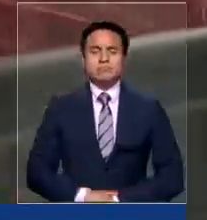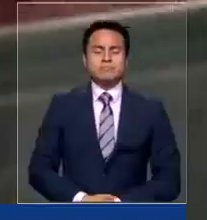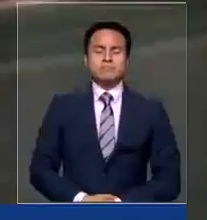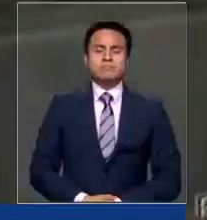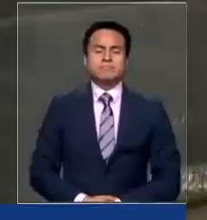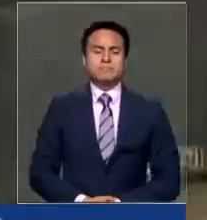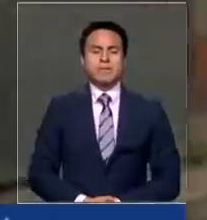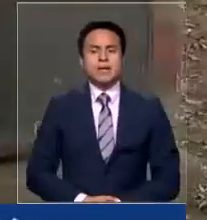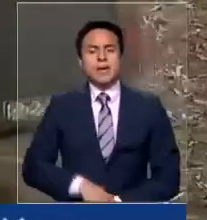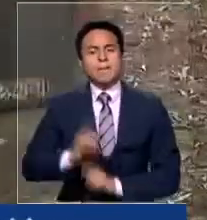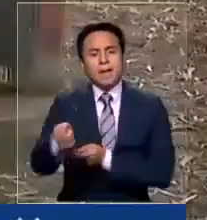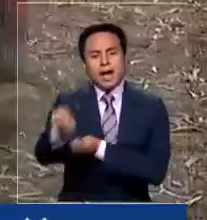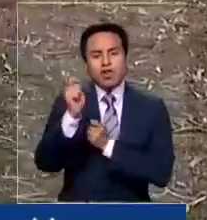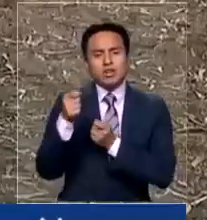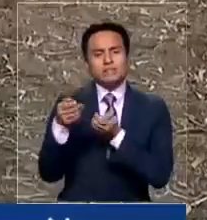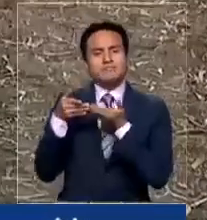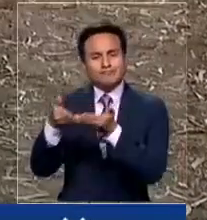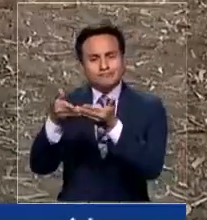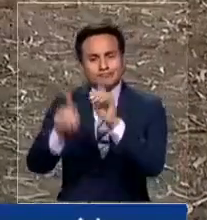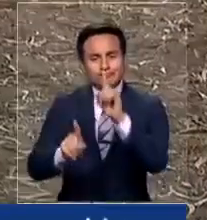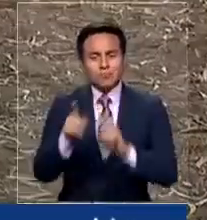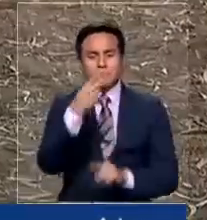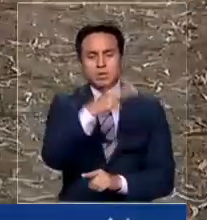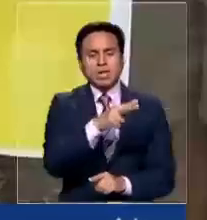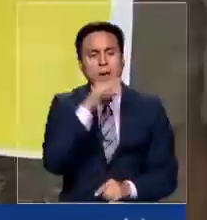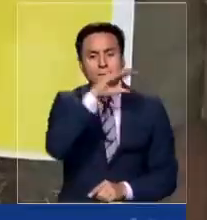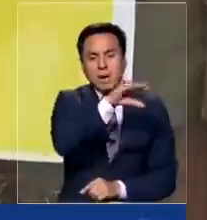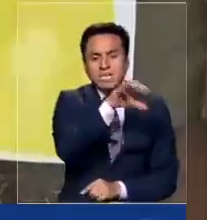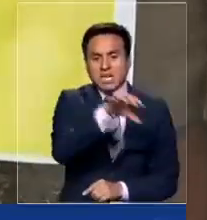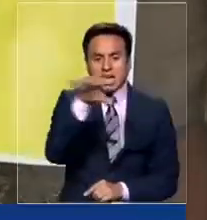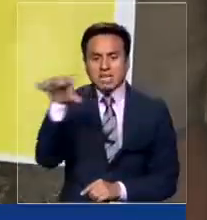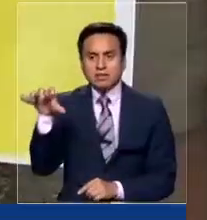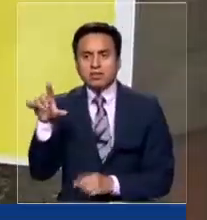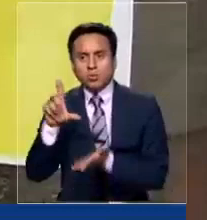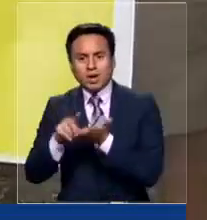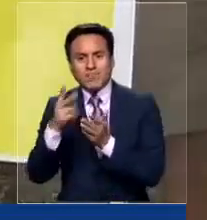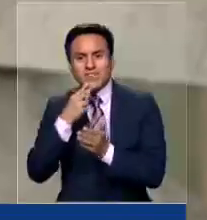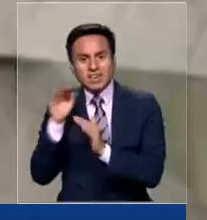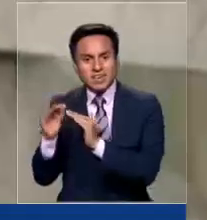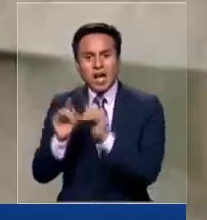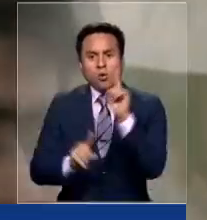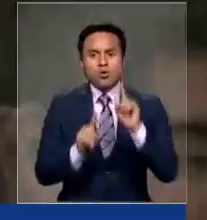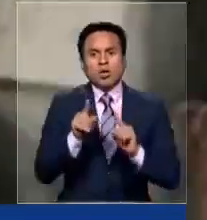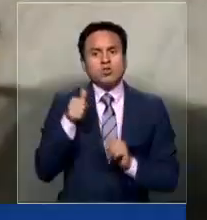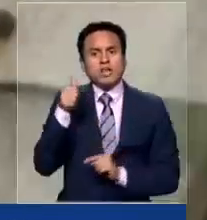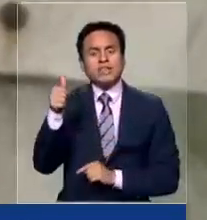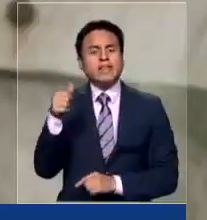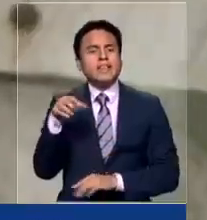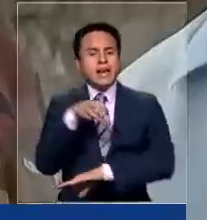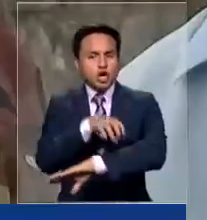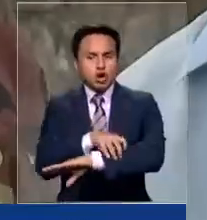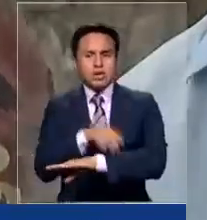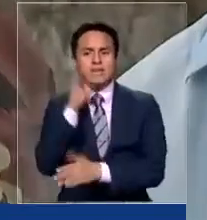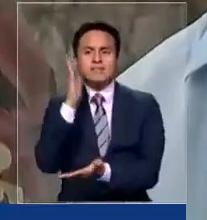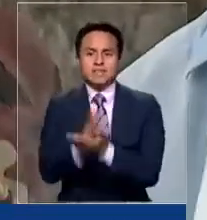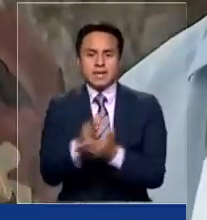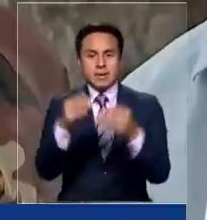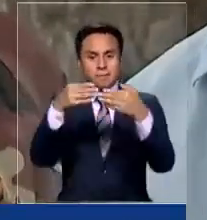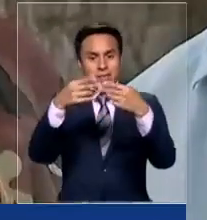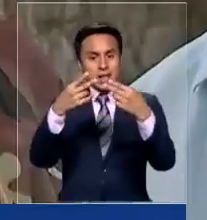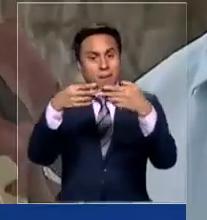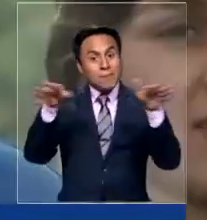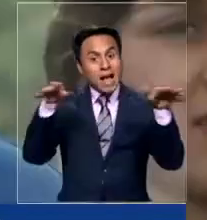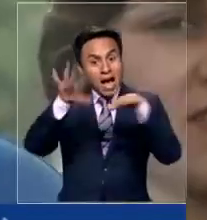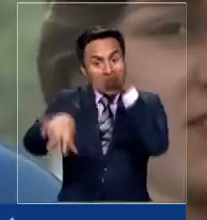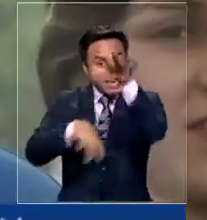y pescadores artesanales propietarios de parcelas lugareños y autoridades regionales exigen que el paso a la playa en